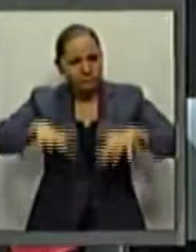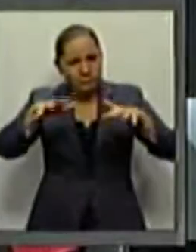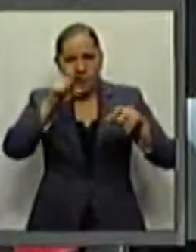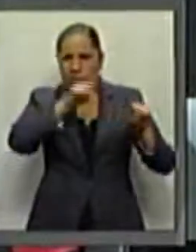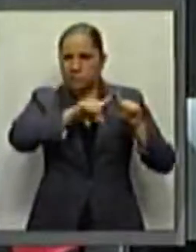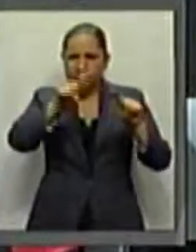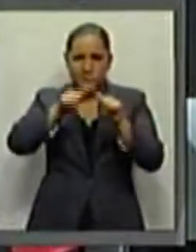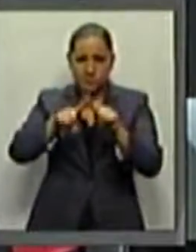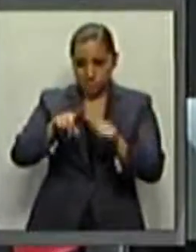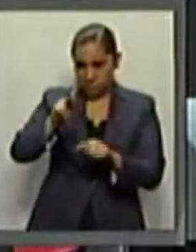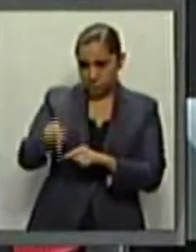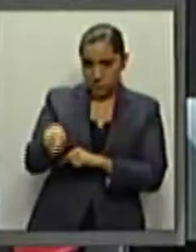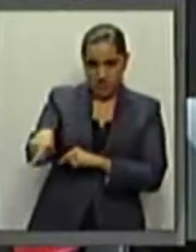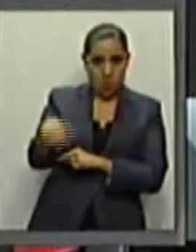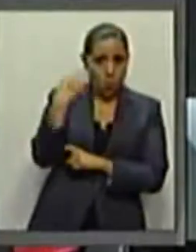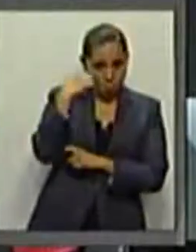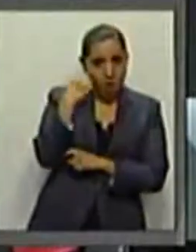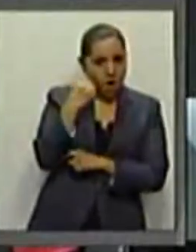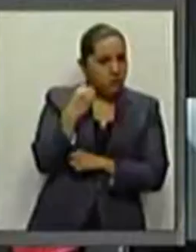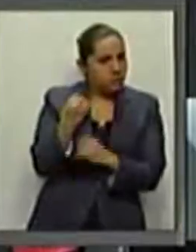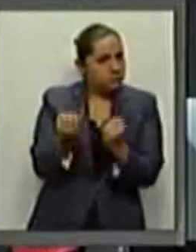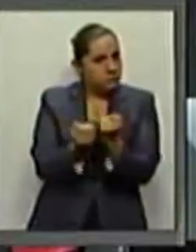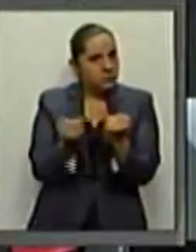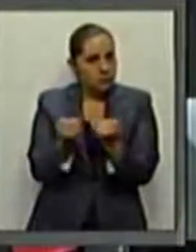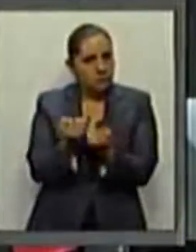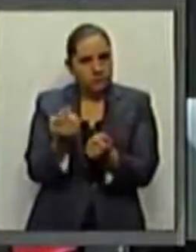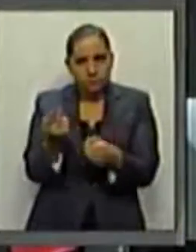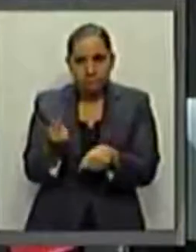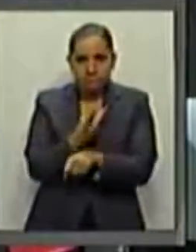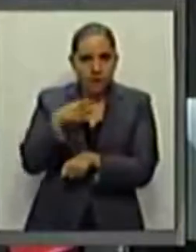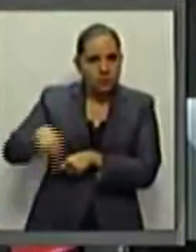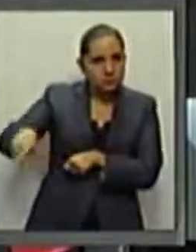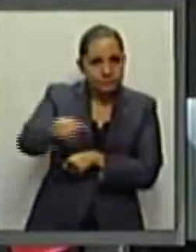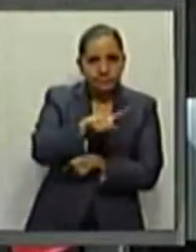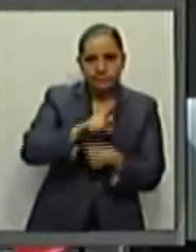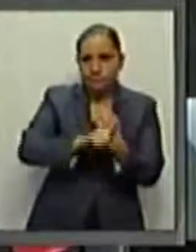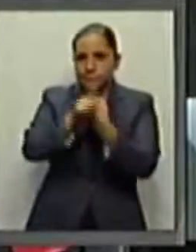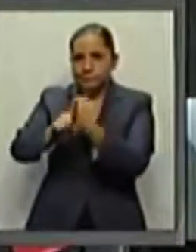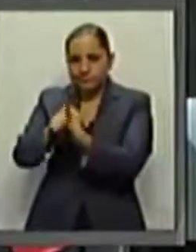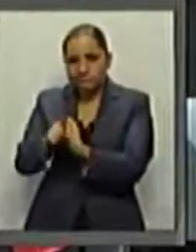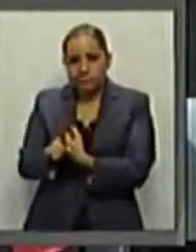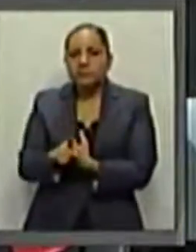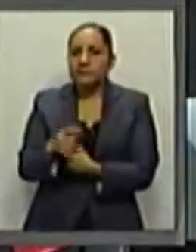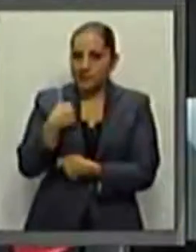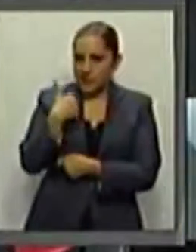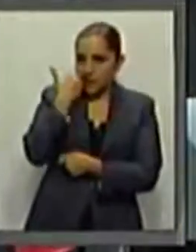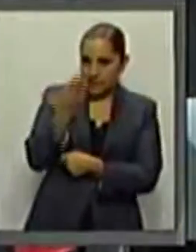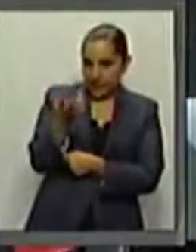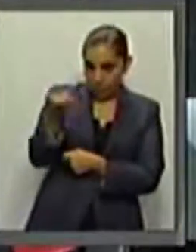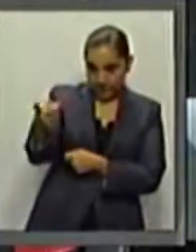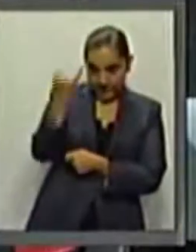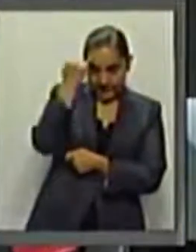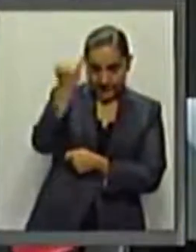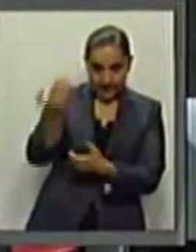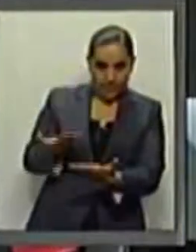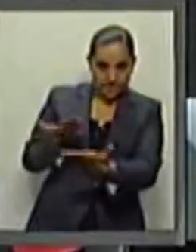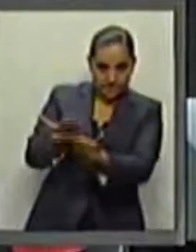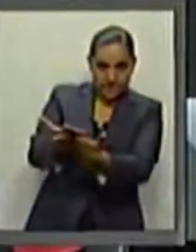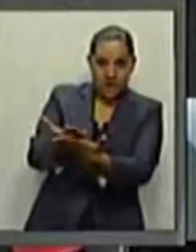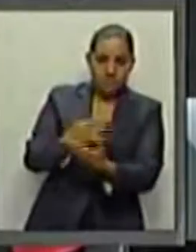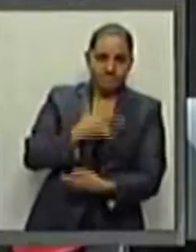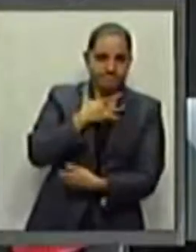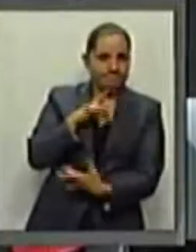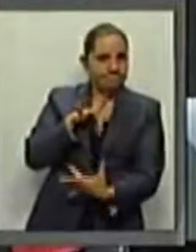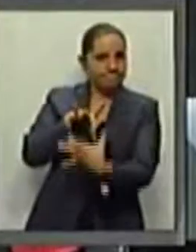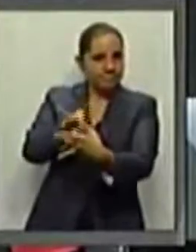y queremos que todo se tome en cuenta, digamos, esa iniciativa para que ahora sí que